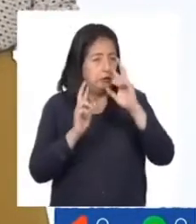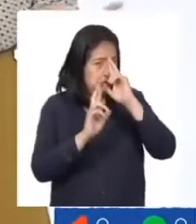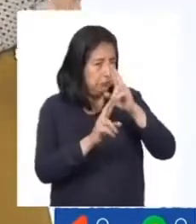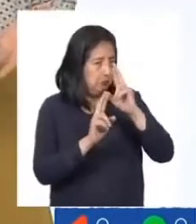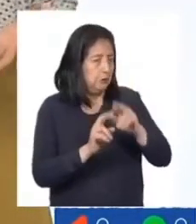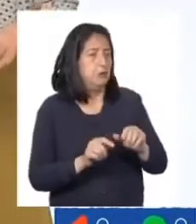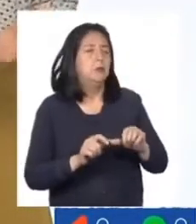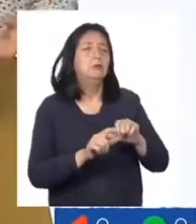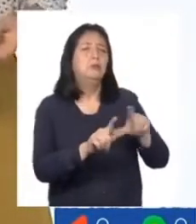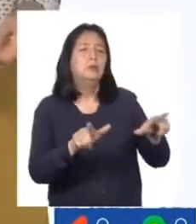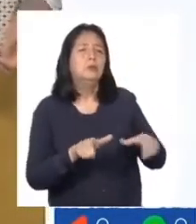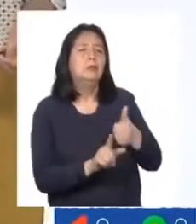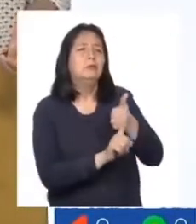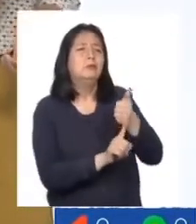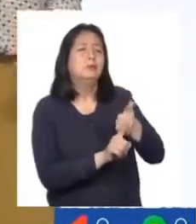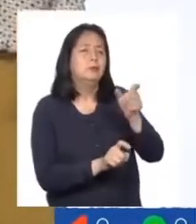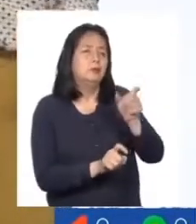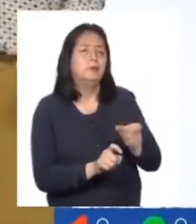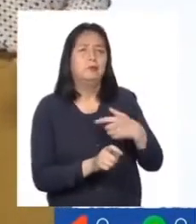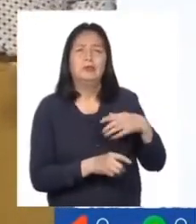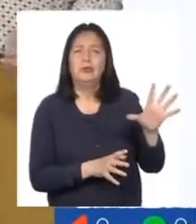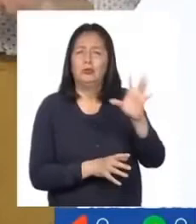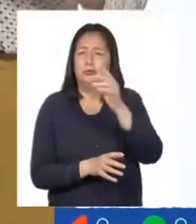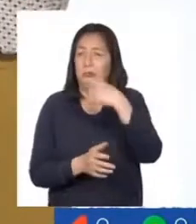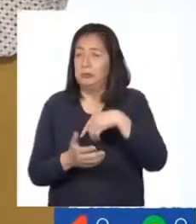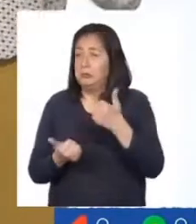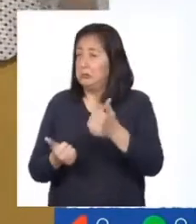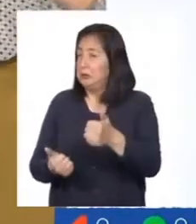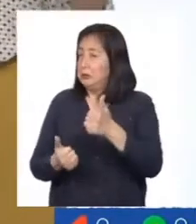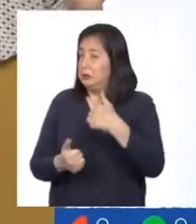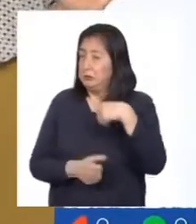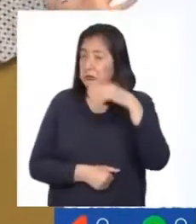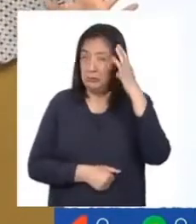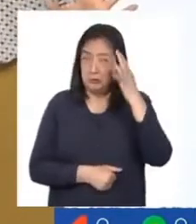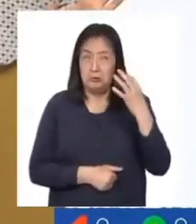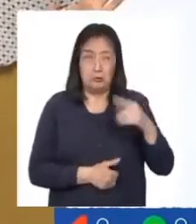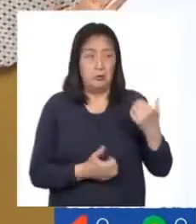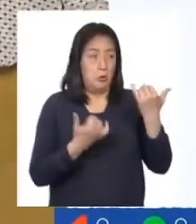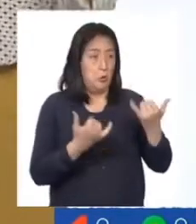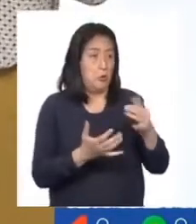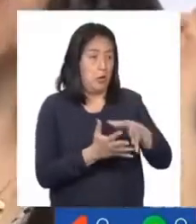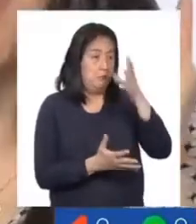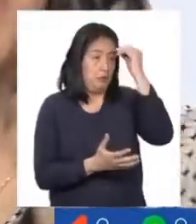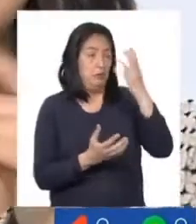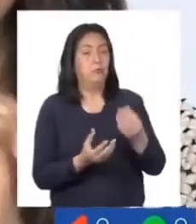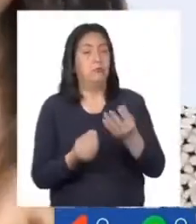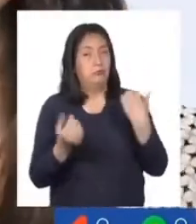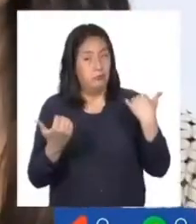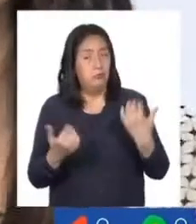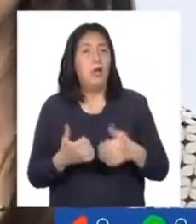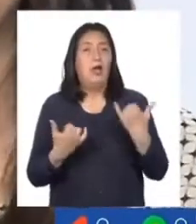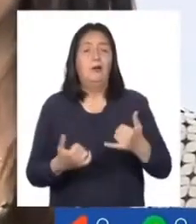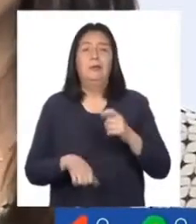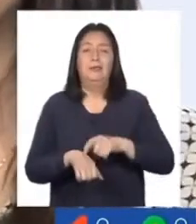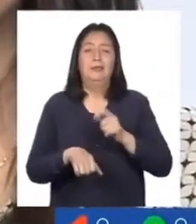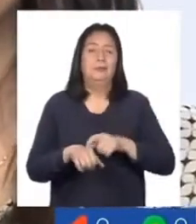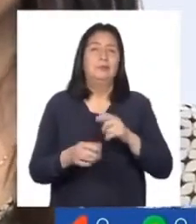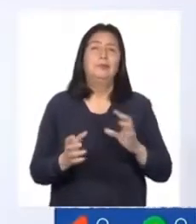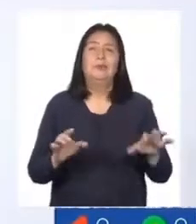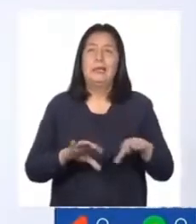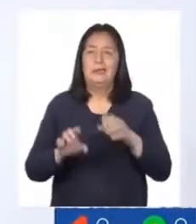personal de todas y todos. Muy bien, chicas y chicos, creo que con todo lo que hemos aprendido hoy es momento de nuestro